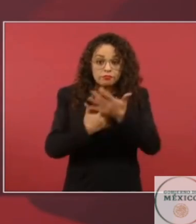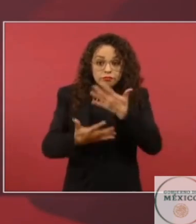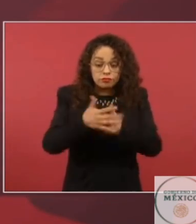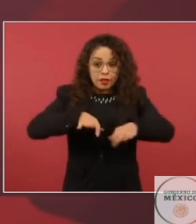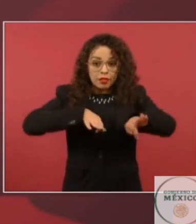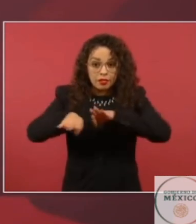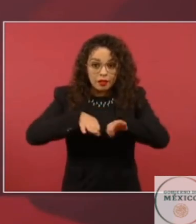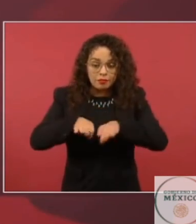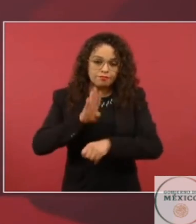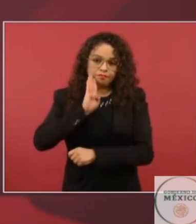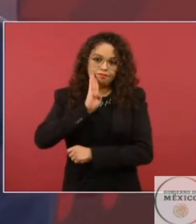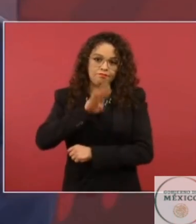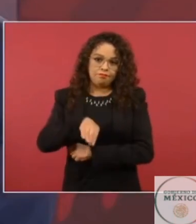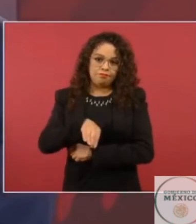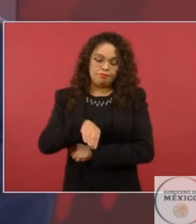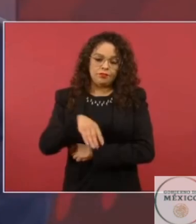veces.